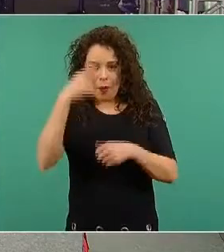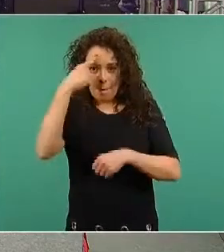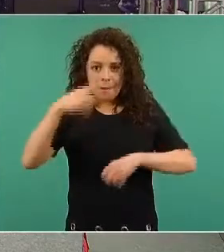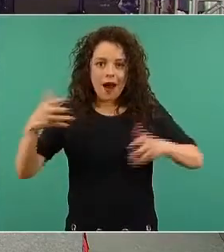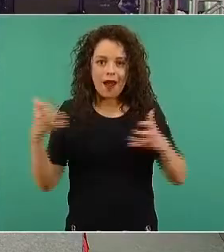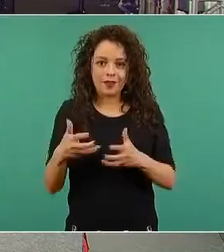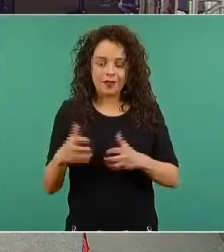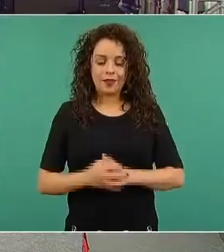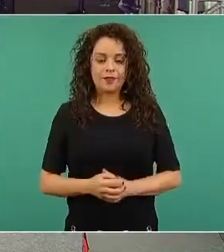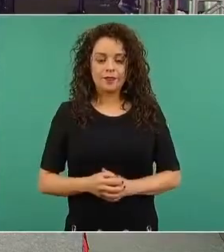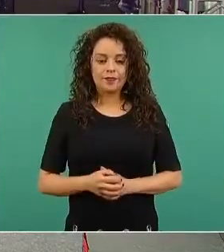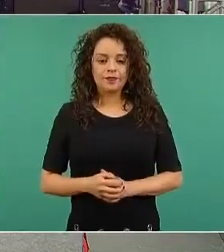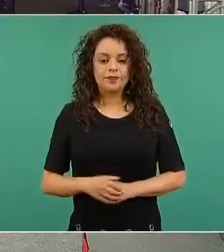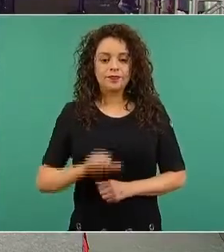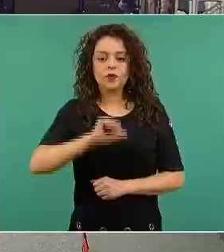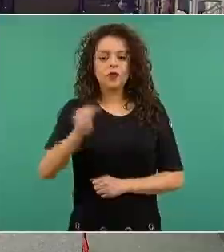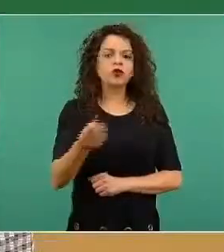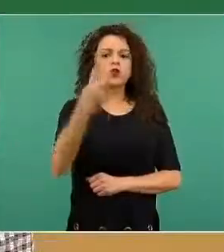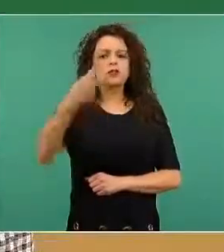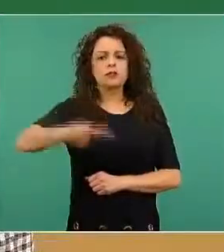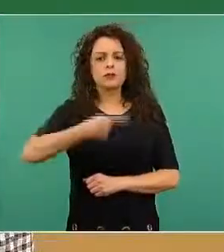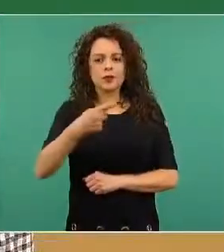Respecto a las otras dos preguntas de Demián,